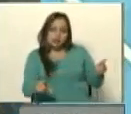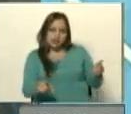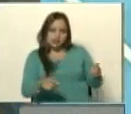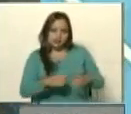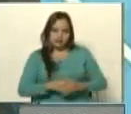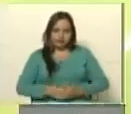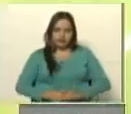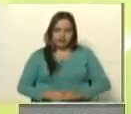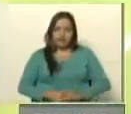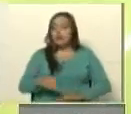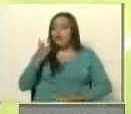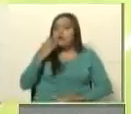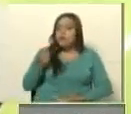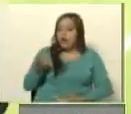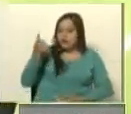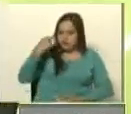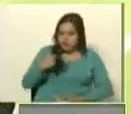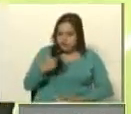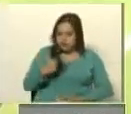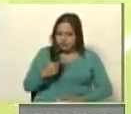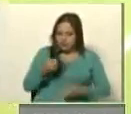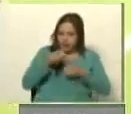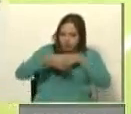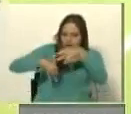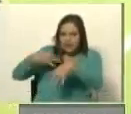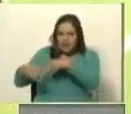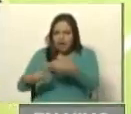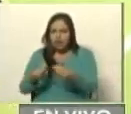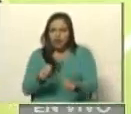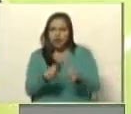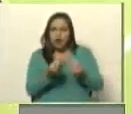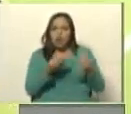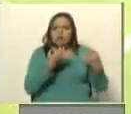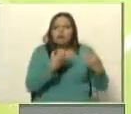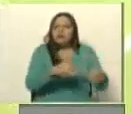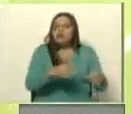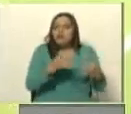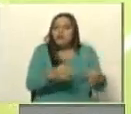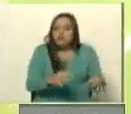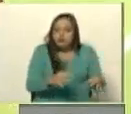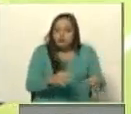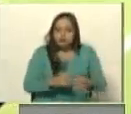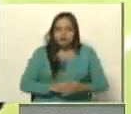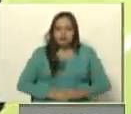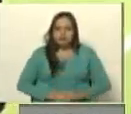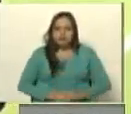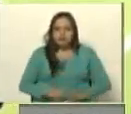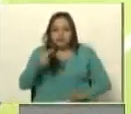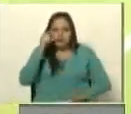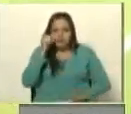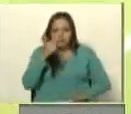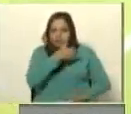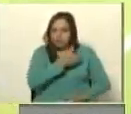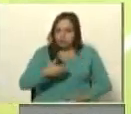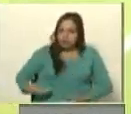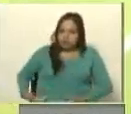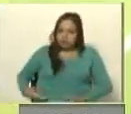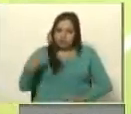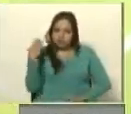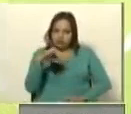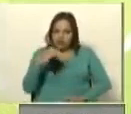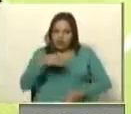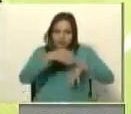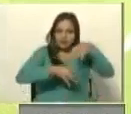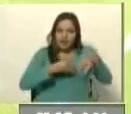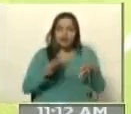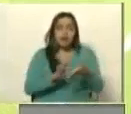por ejemplo, hablando de esas cosas y cómo se naturaliza, estaba el señor Iván Duque, presidente de Colombia, dando cuenta de